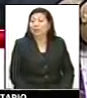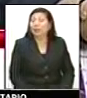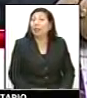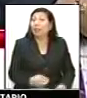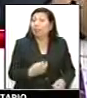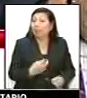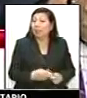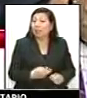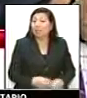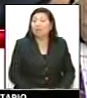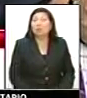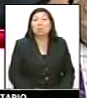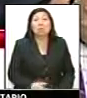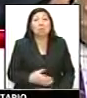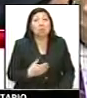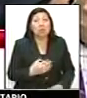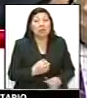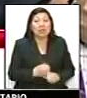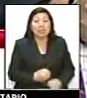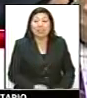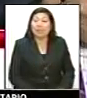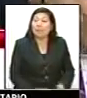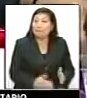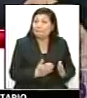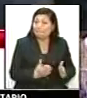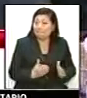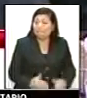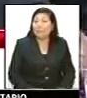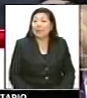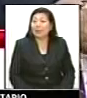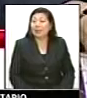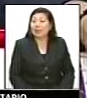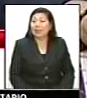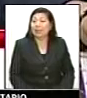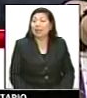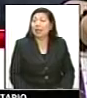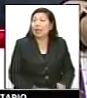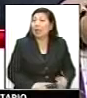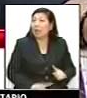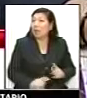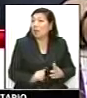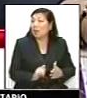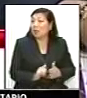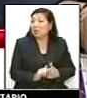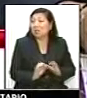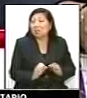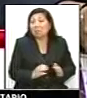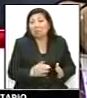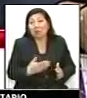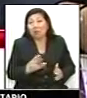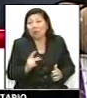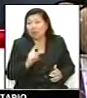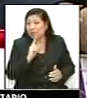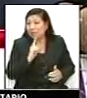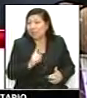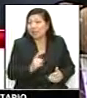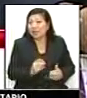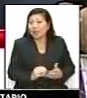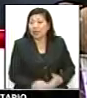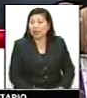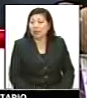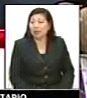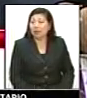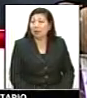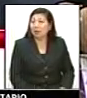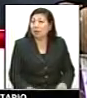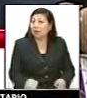grave se pueda tomar una medida, una decisión, algo que posiblemente no esté demasiado a